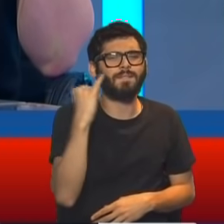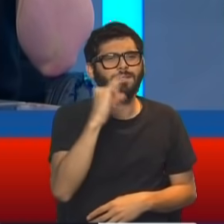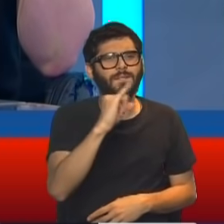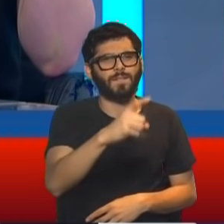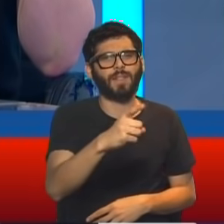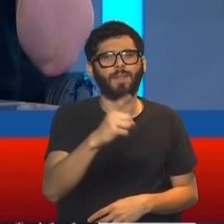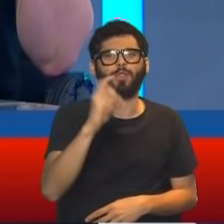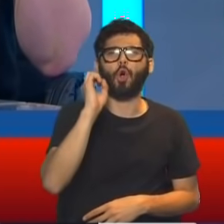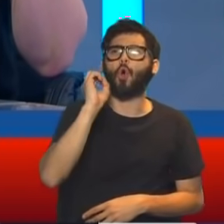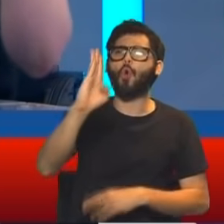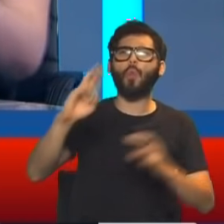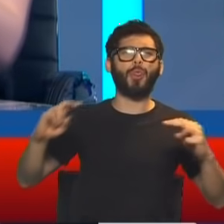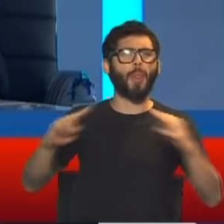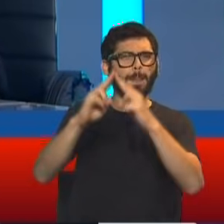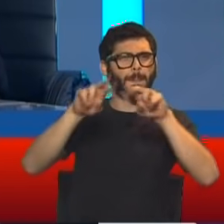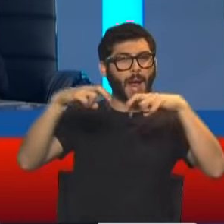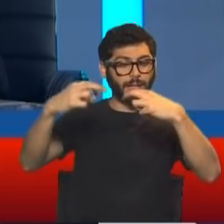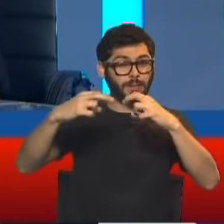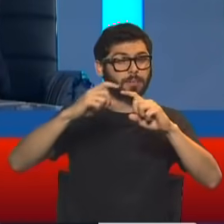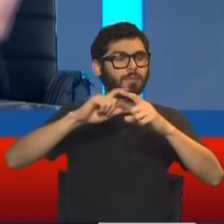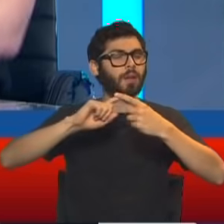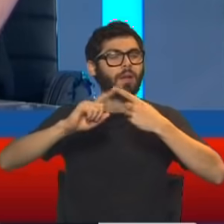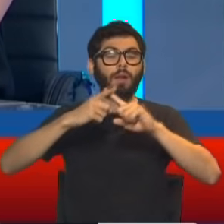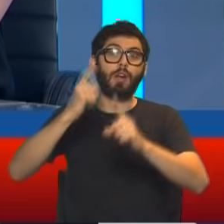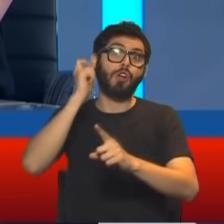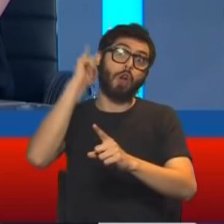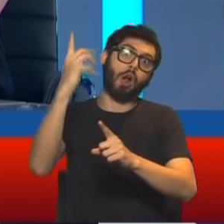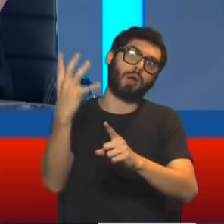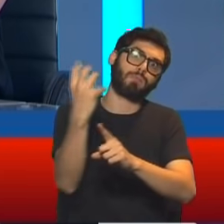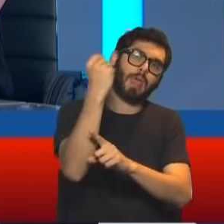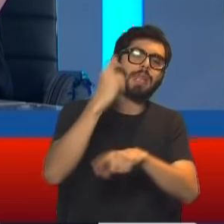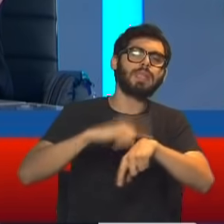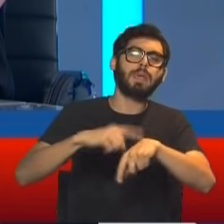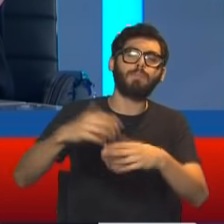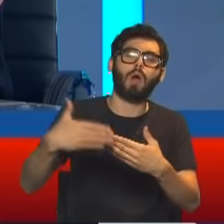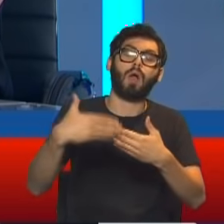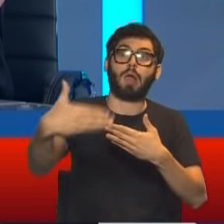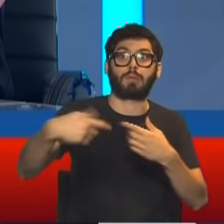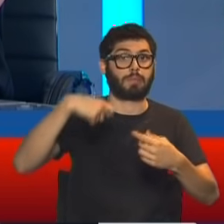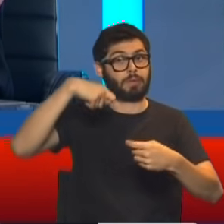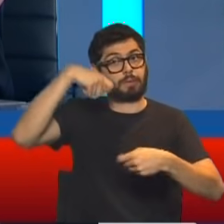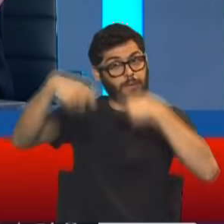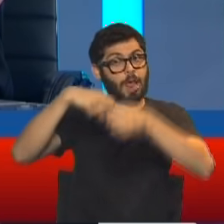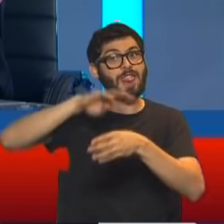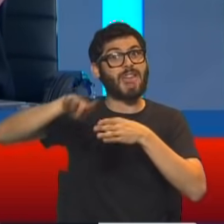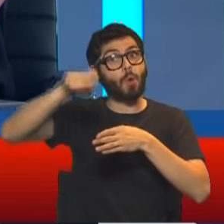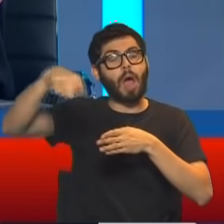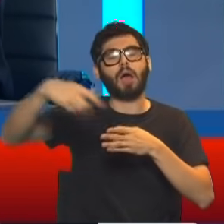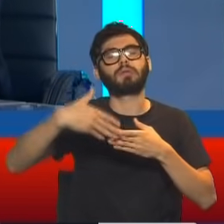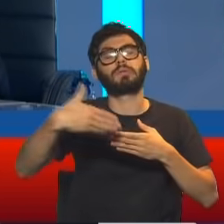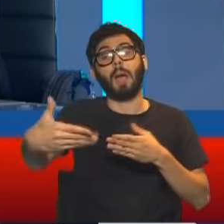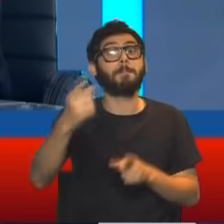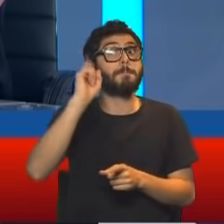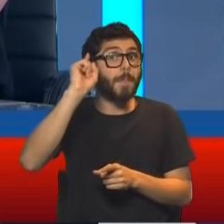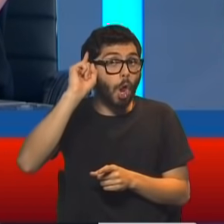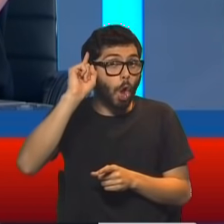hablado de que el Club de París le había concedido un plazo un poco más amplio para poder abonar la deuda que se tenía con el organismo, pero a cambio